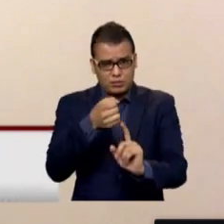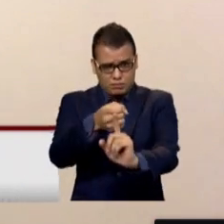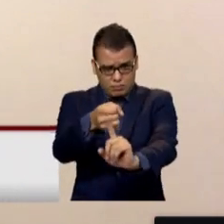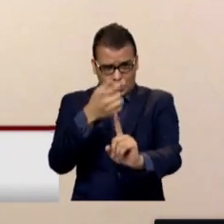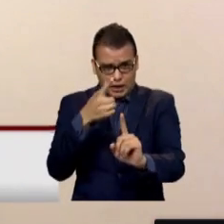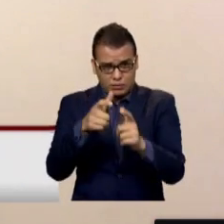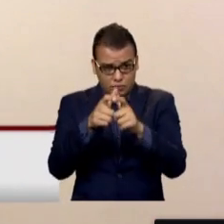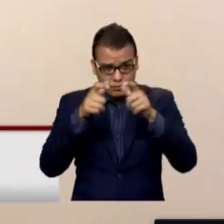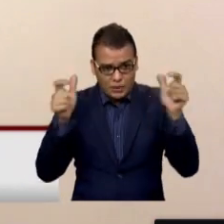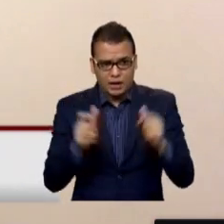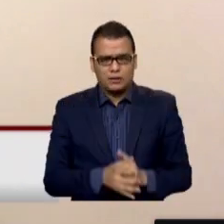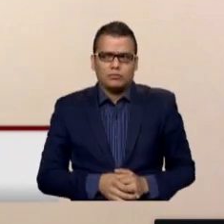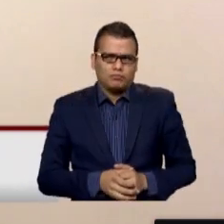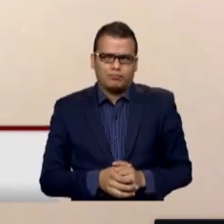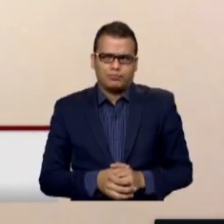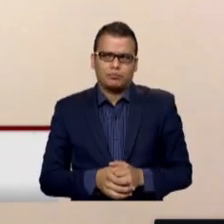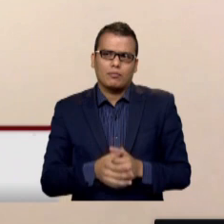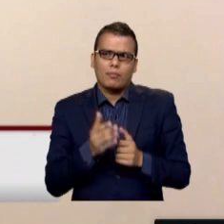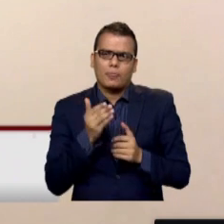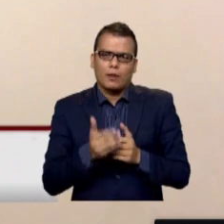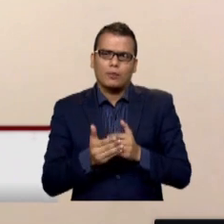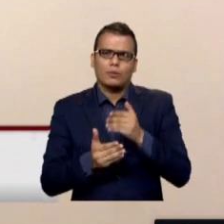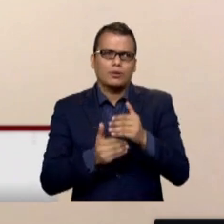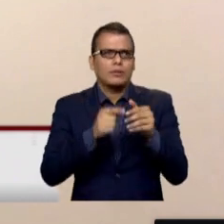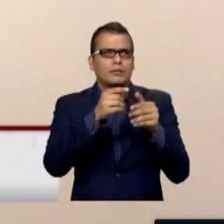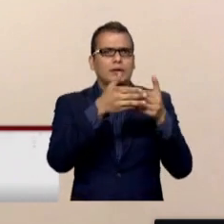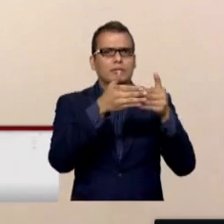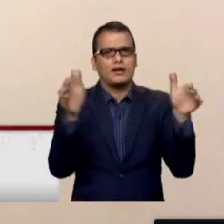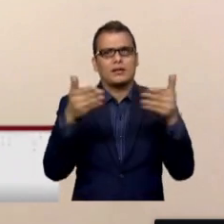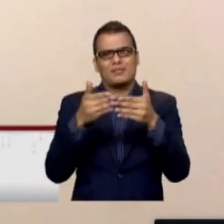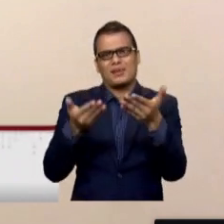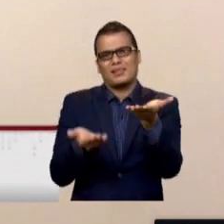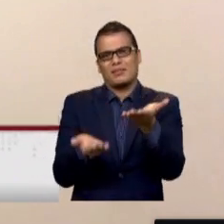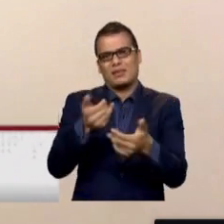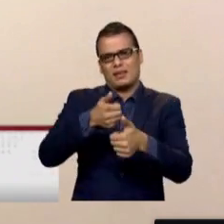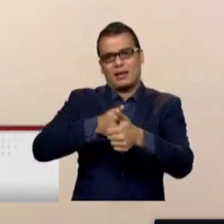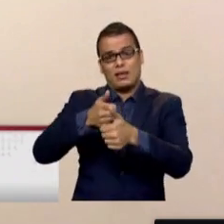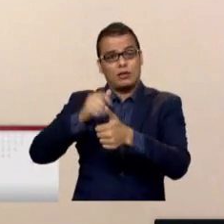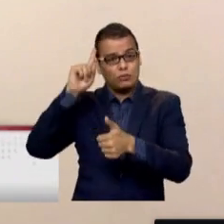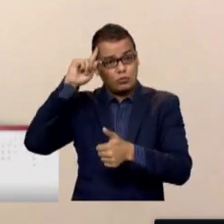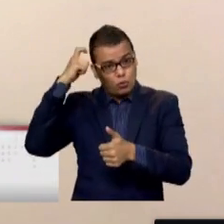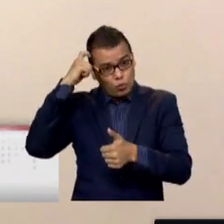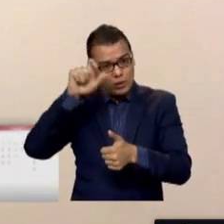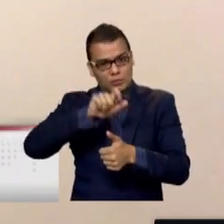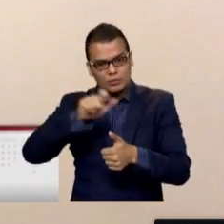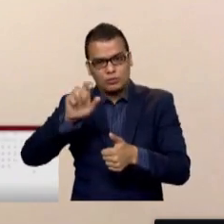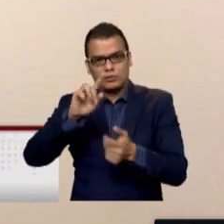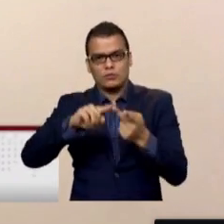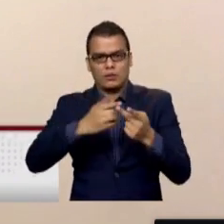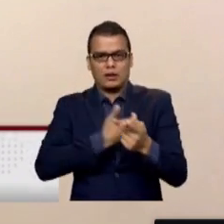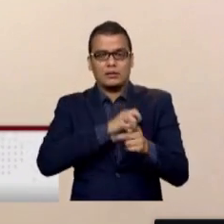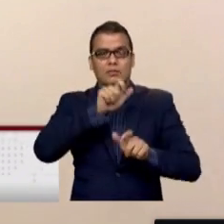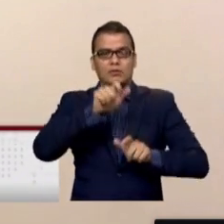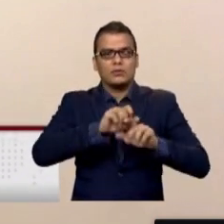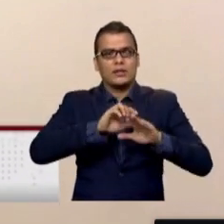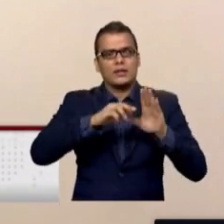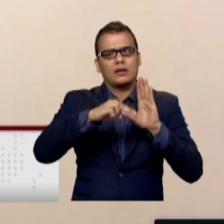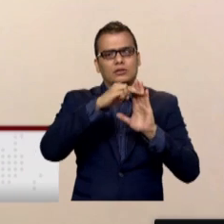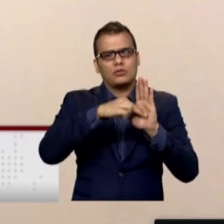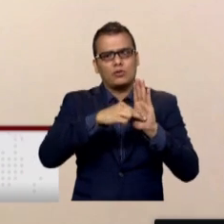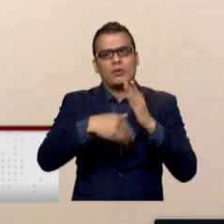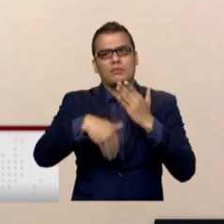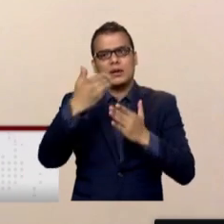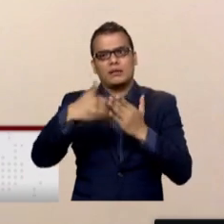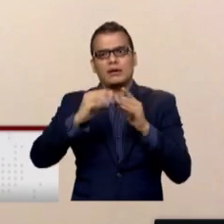venido implementando lentamente en la medida que los gobernadores, los alcaldes han venido haciendo la implementación de sus